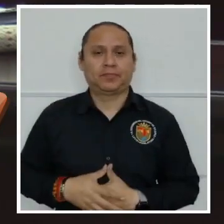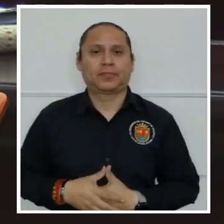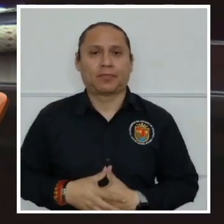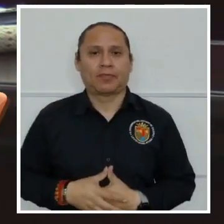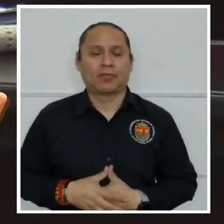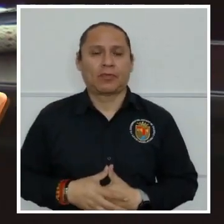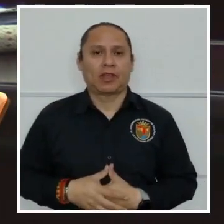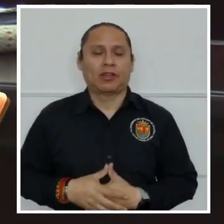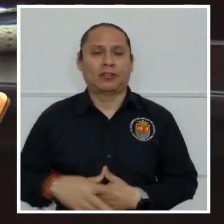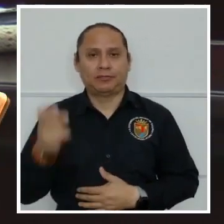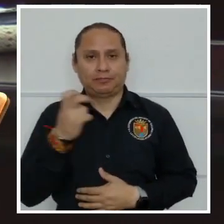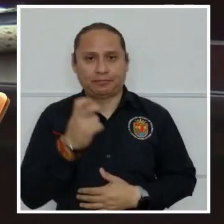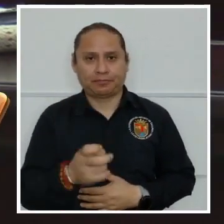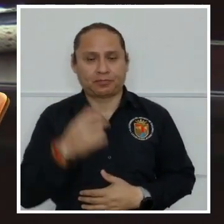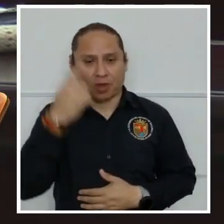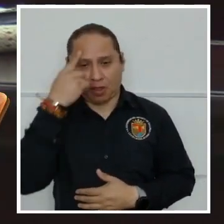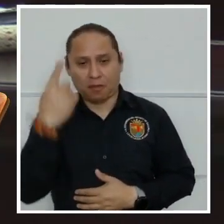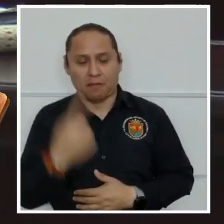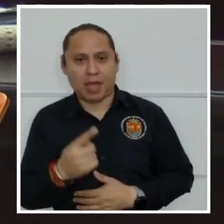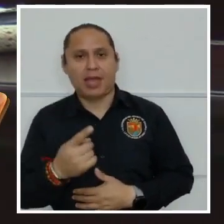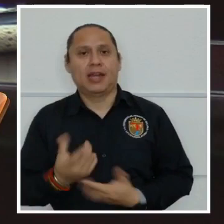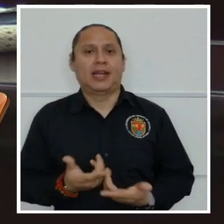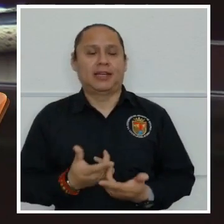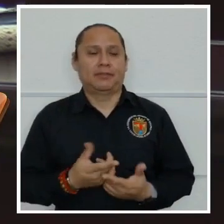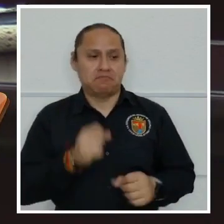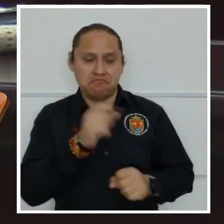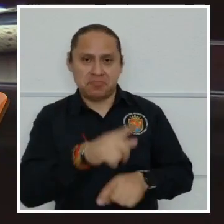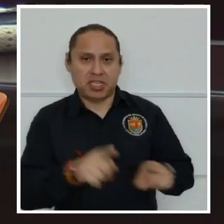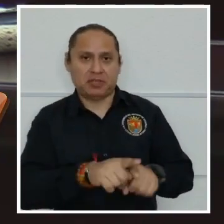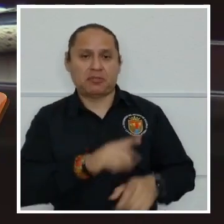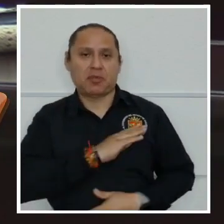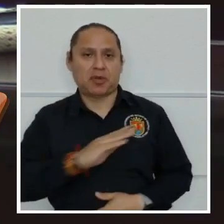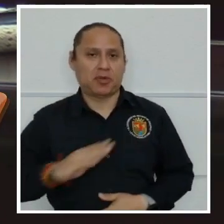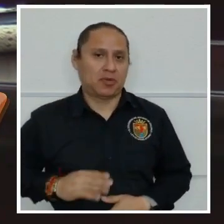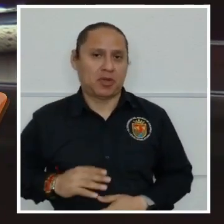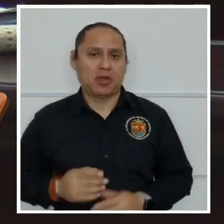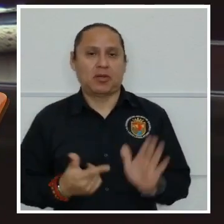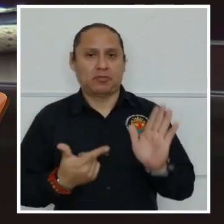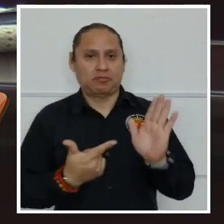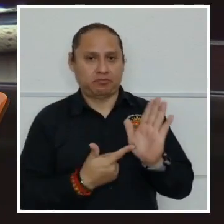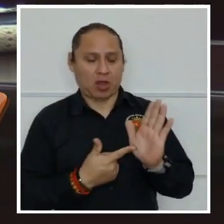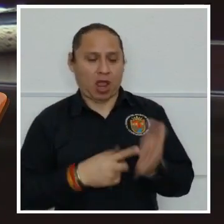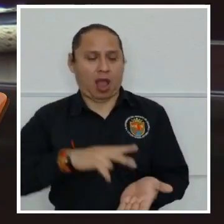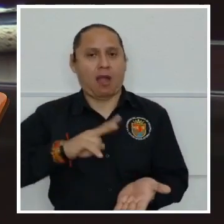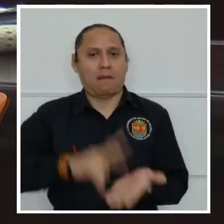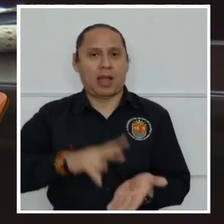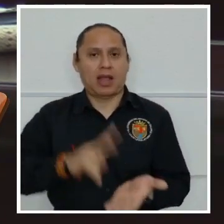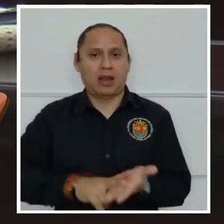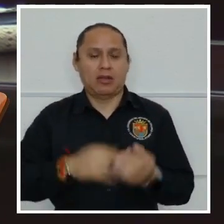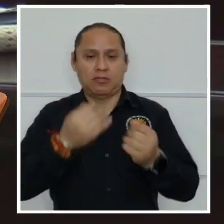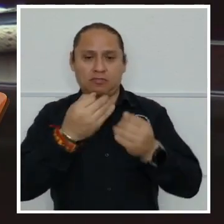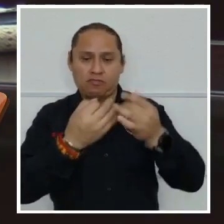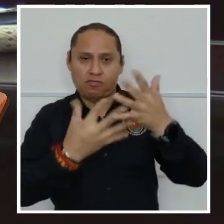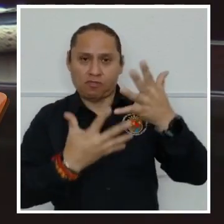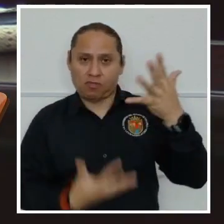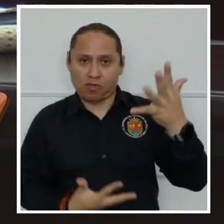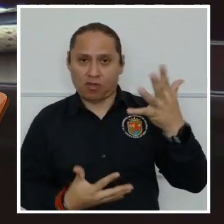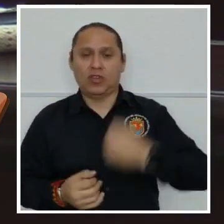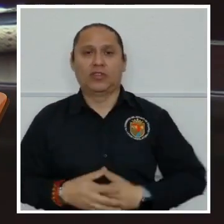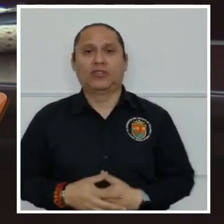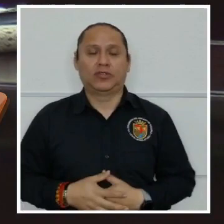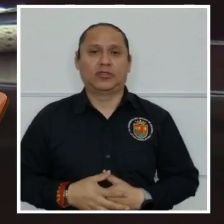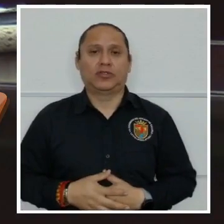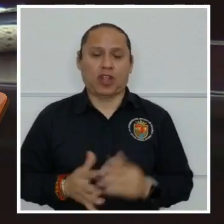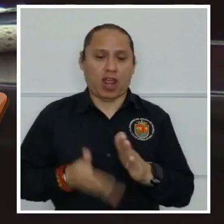En ese tenor, para los citados municipios se aplicarán las tablas de valores unitarios de los suelos de suelo